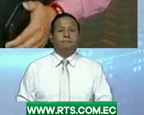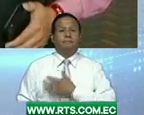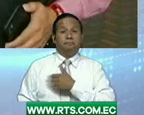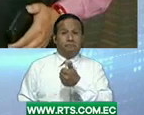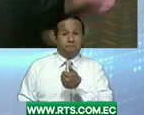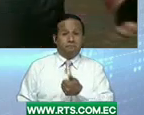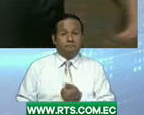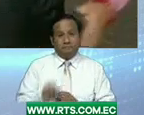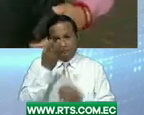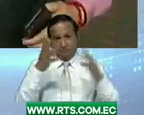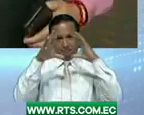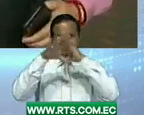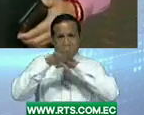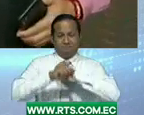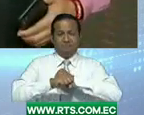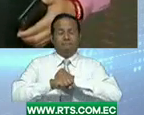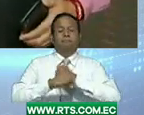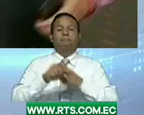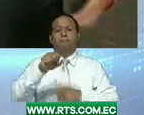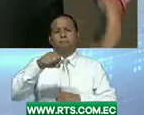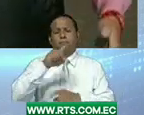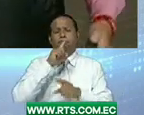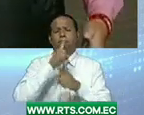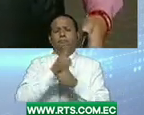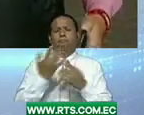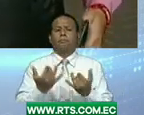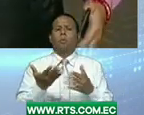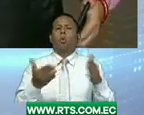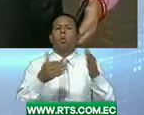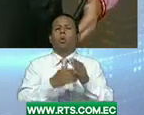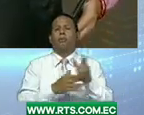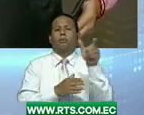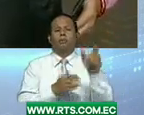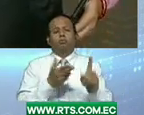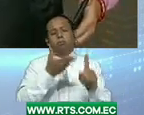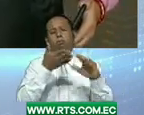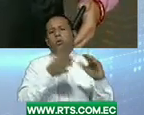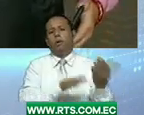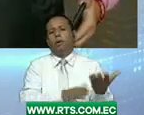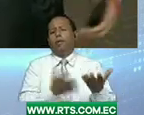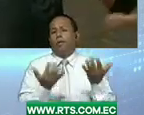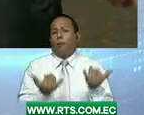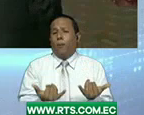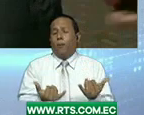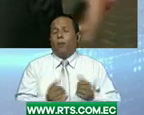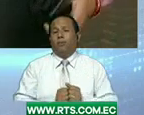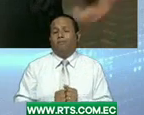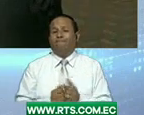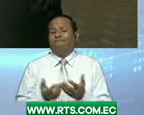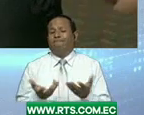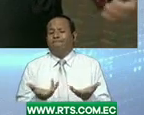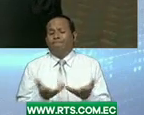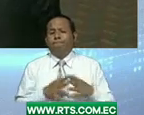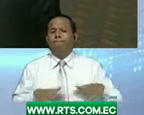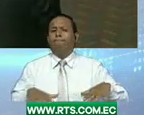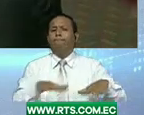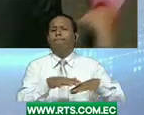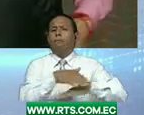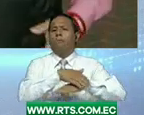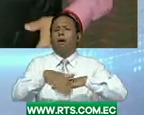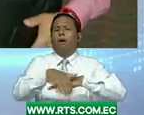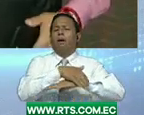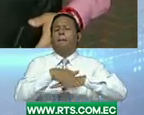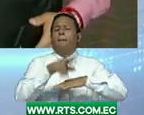Charlie, amigos televidentes, muy buenas noches. Así es, otra muerte violenta se suscitó más que nada acá en las